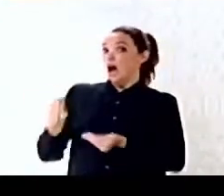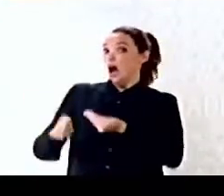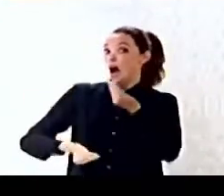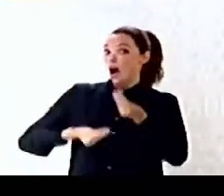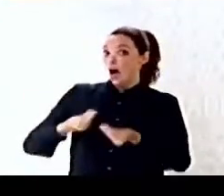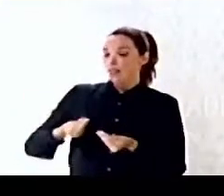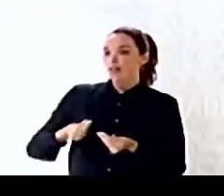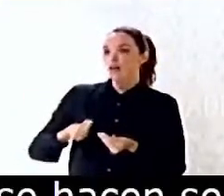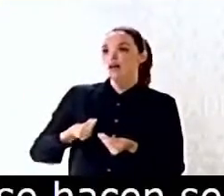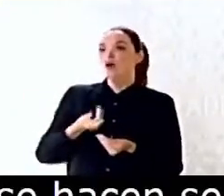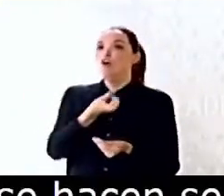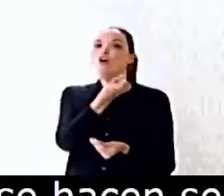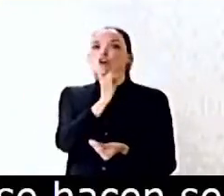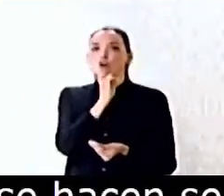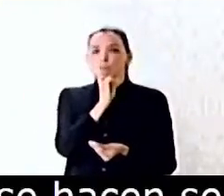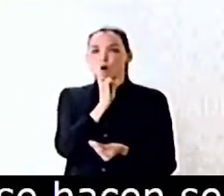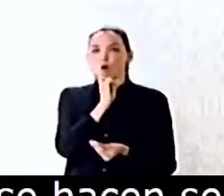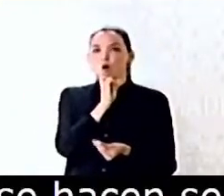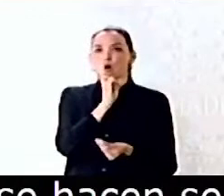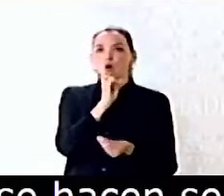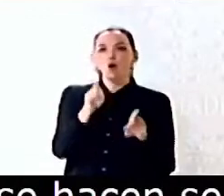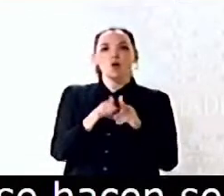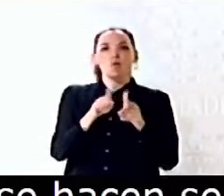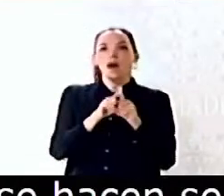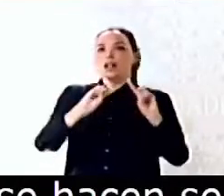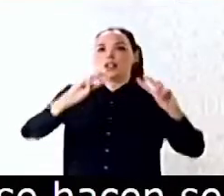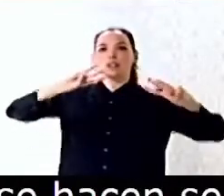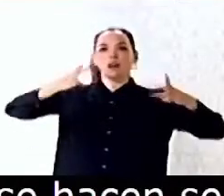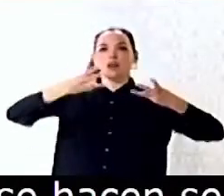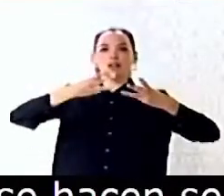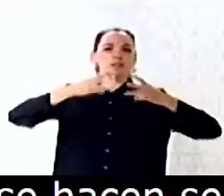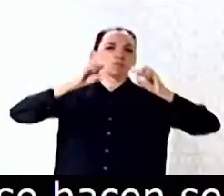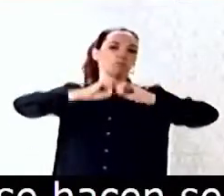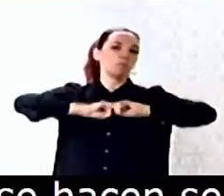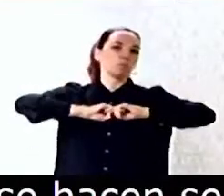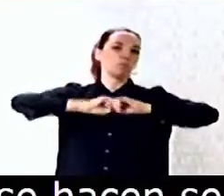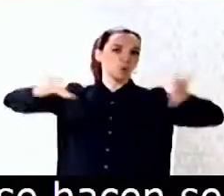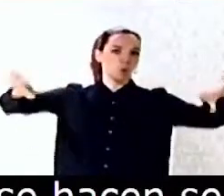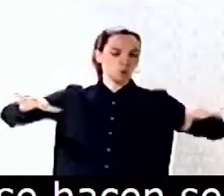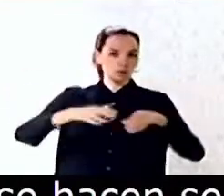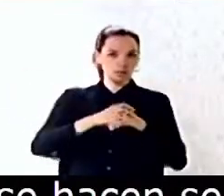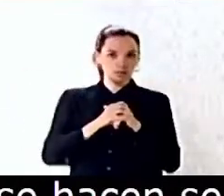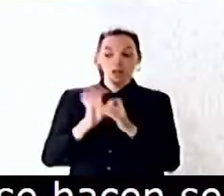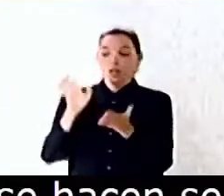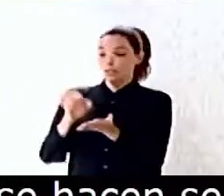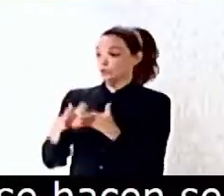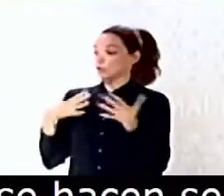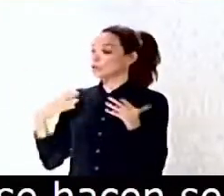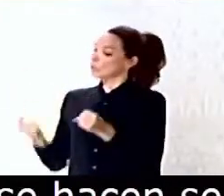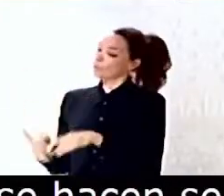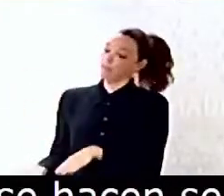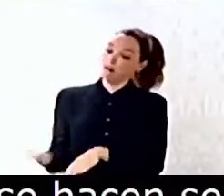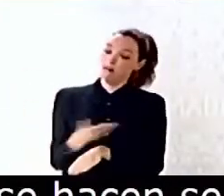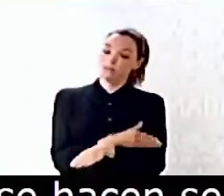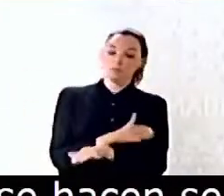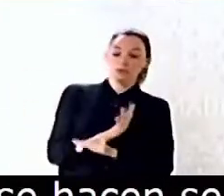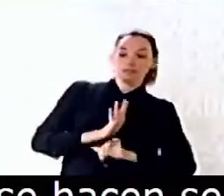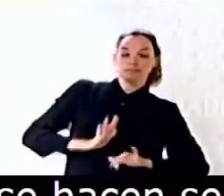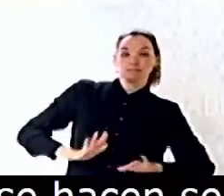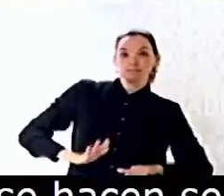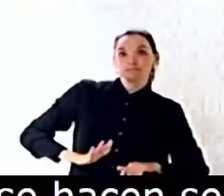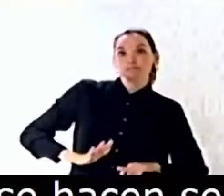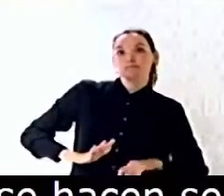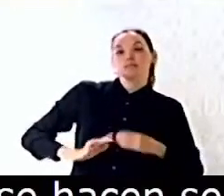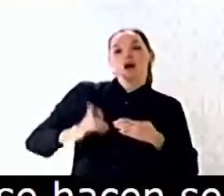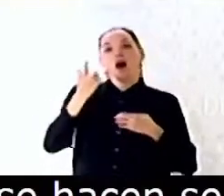mucho al llamamiento masivo abierto antes de pasar a las zonas de salud, porque estábamos pendientes también de la decisión de la